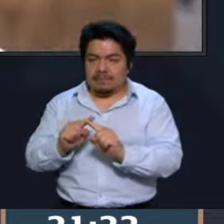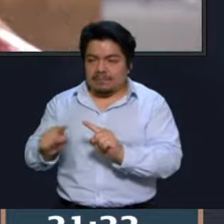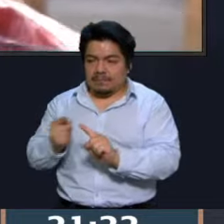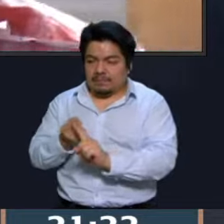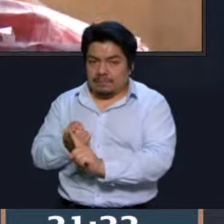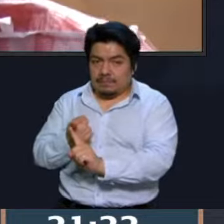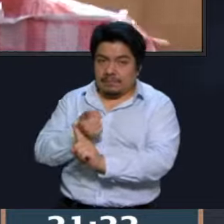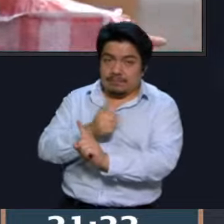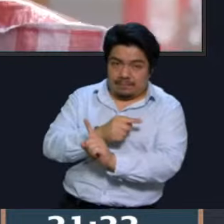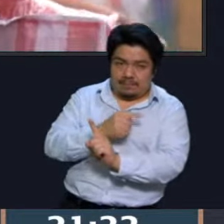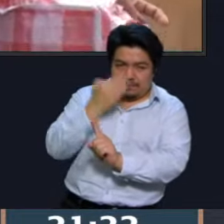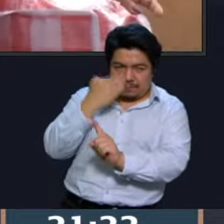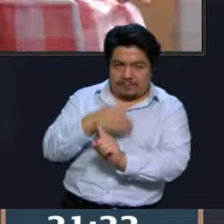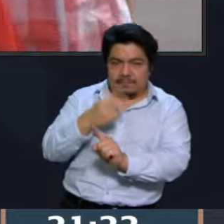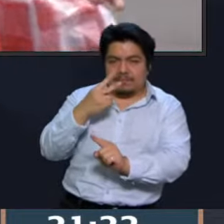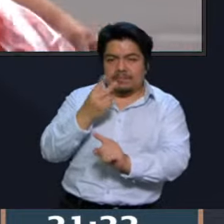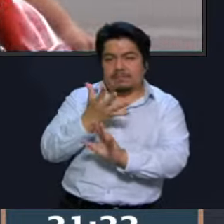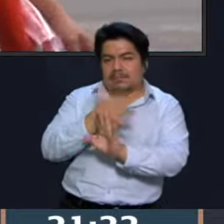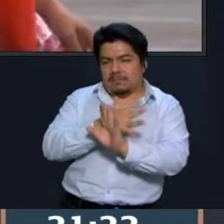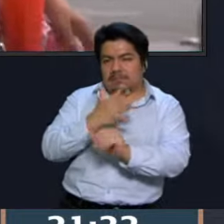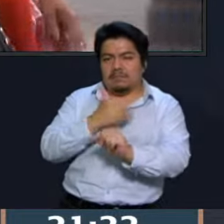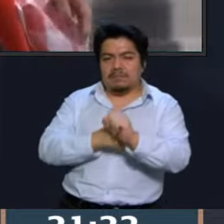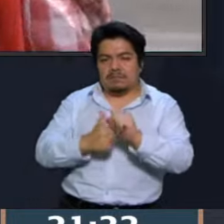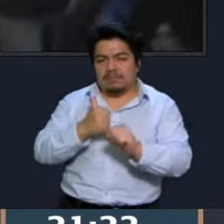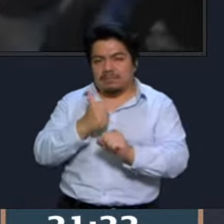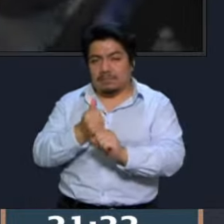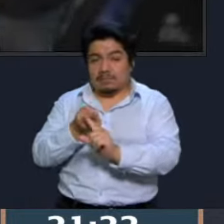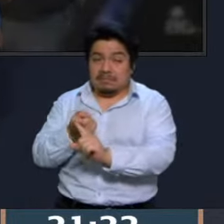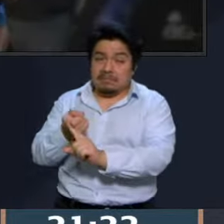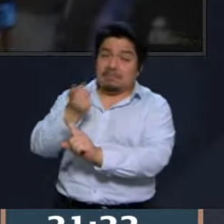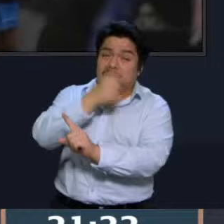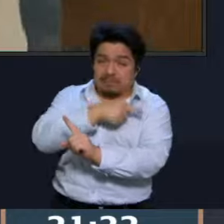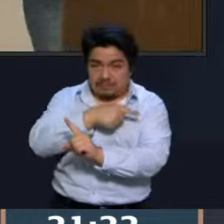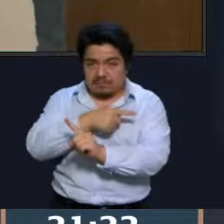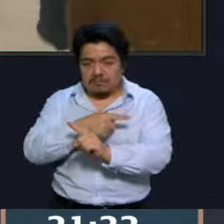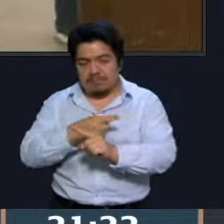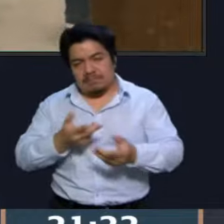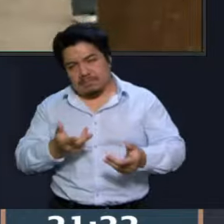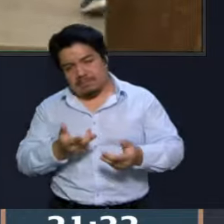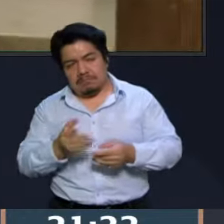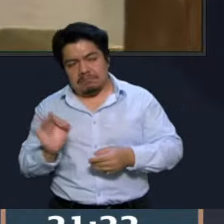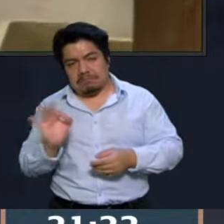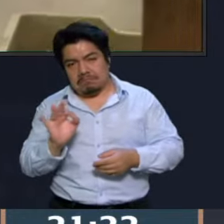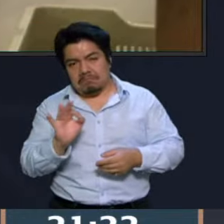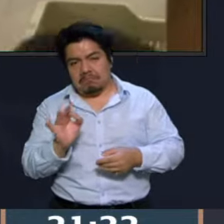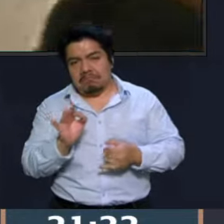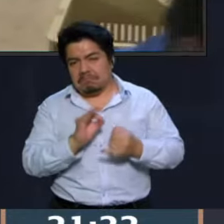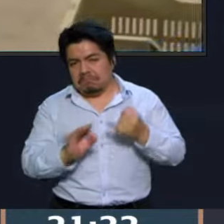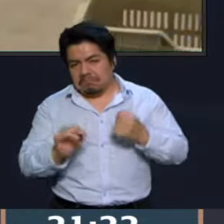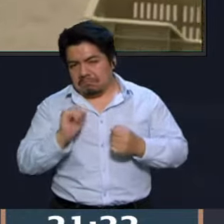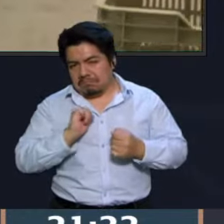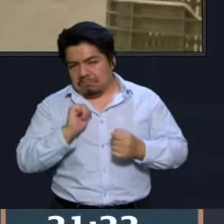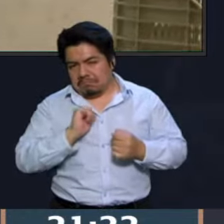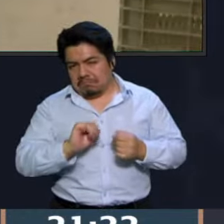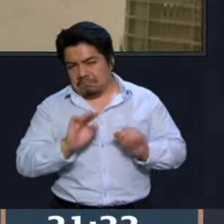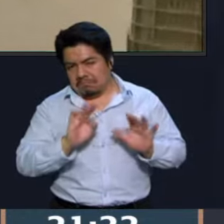teníamos apenas hace 10 años, y olvídate de la de hace, digamos, de finales del siglo